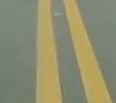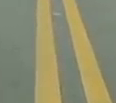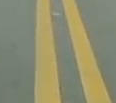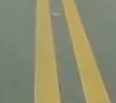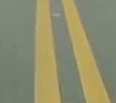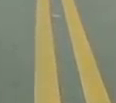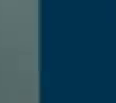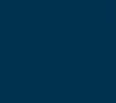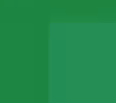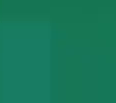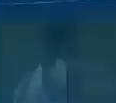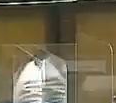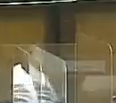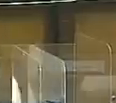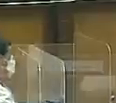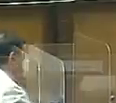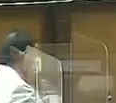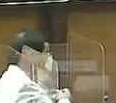crimen.